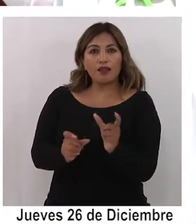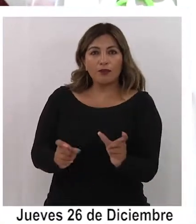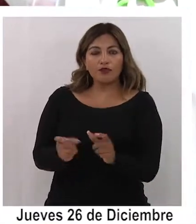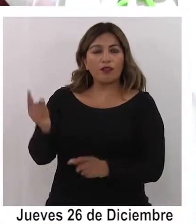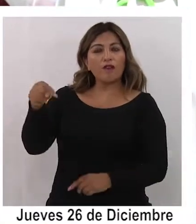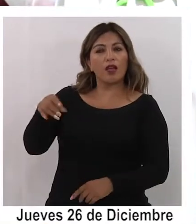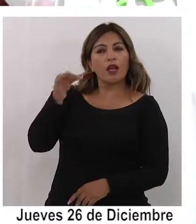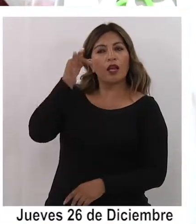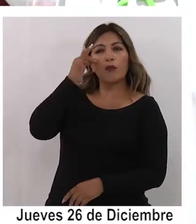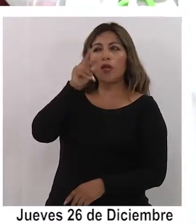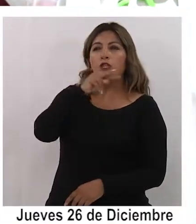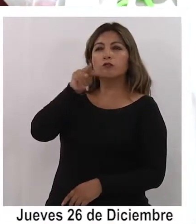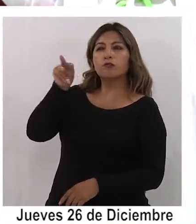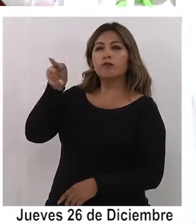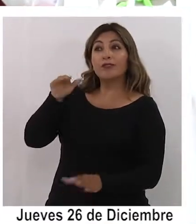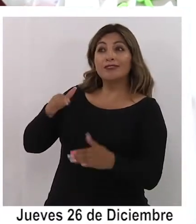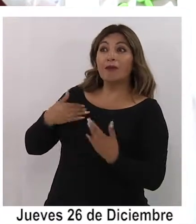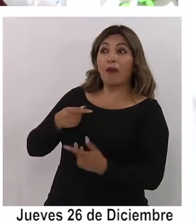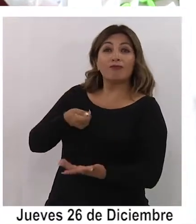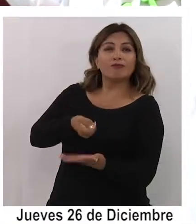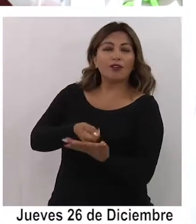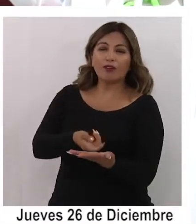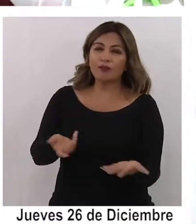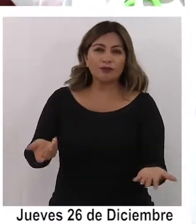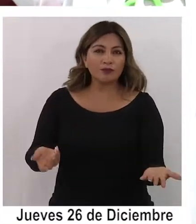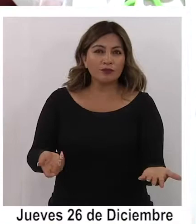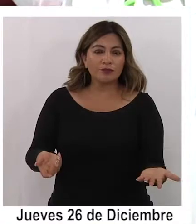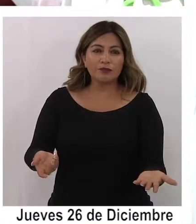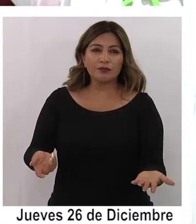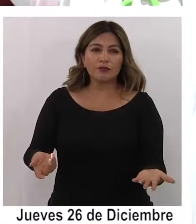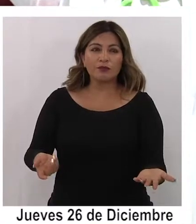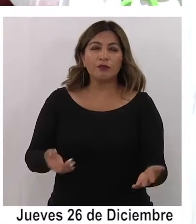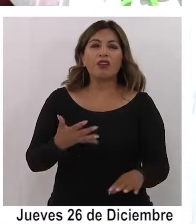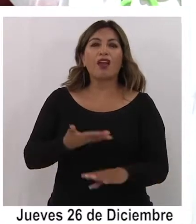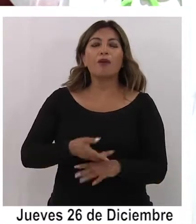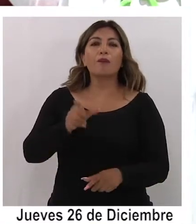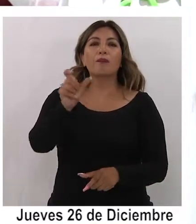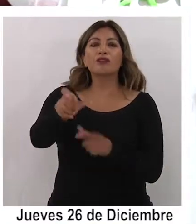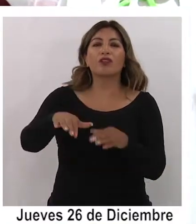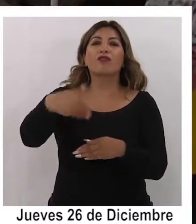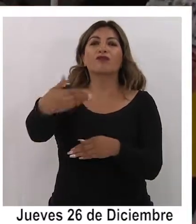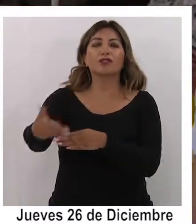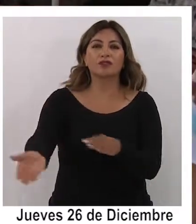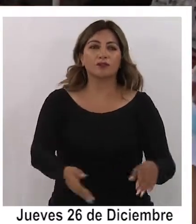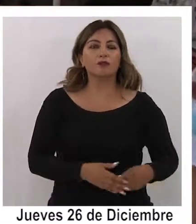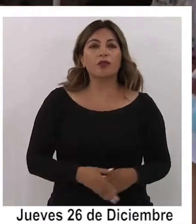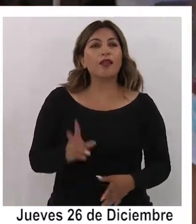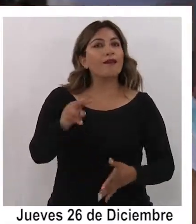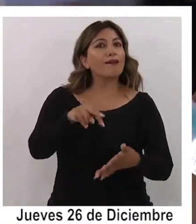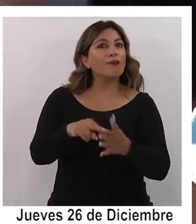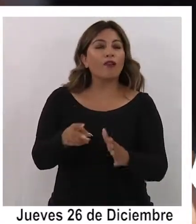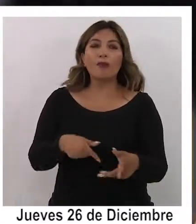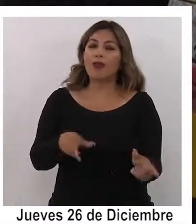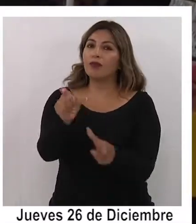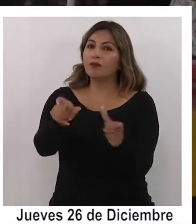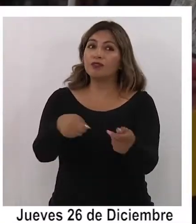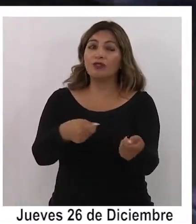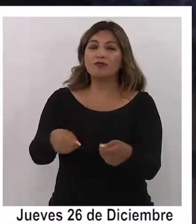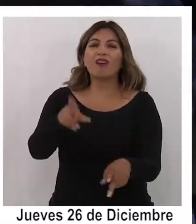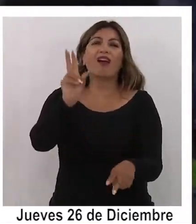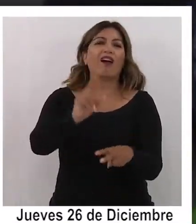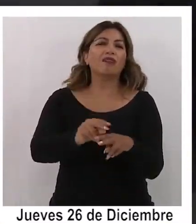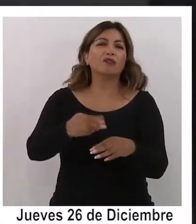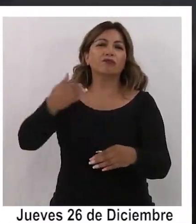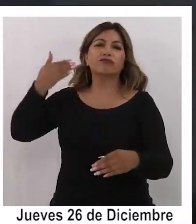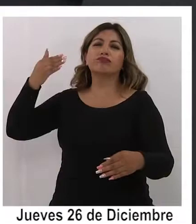gente venga a mirar y se entusiasma con algo y lo compra, porque están los ambulantes al paso. El problema de los ambulantes es